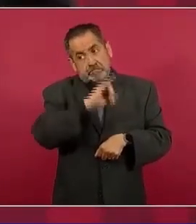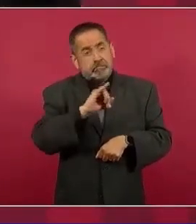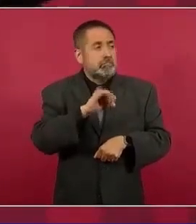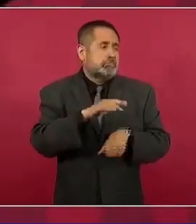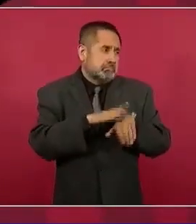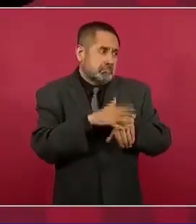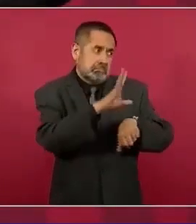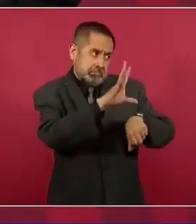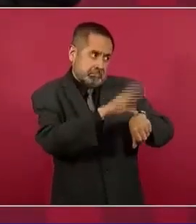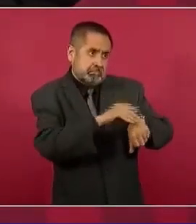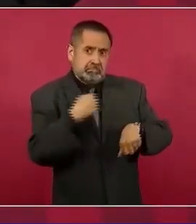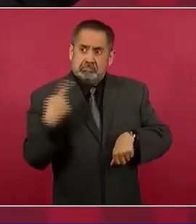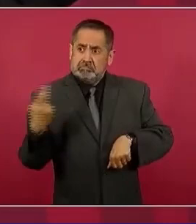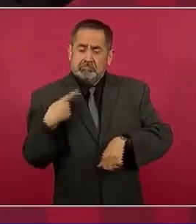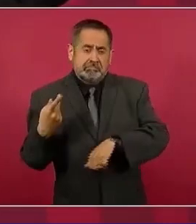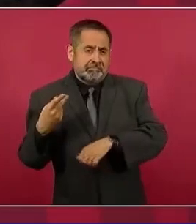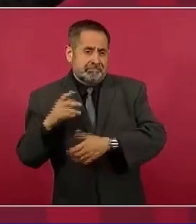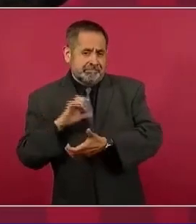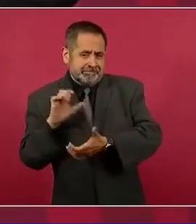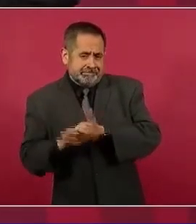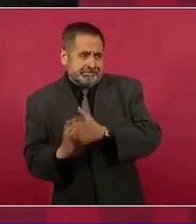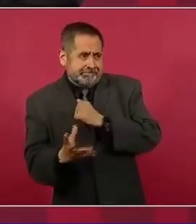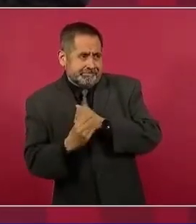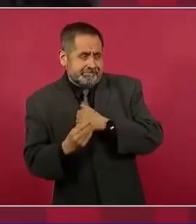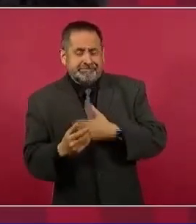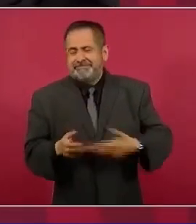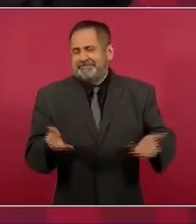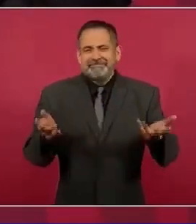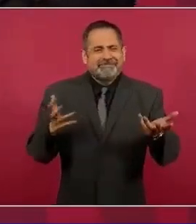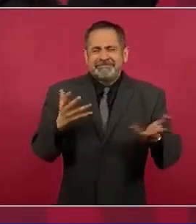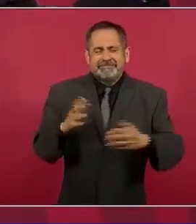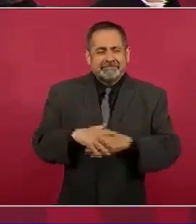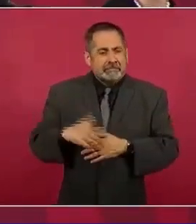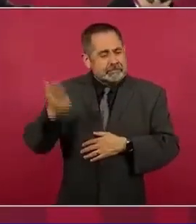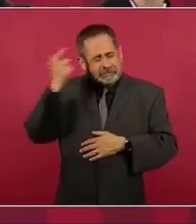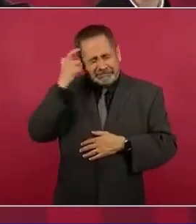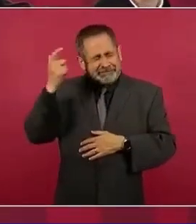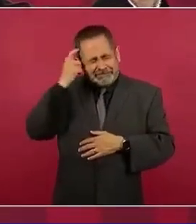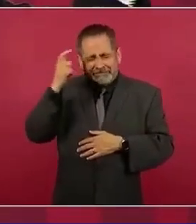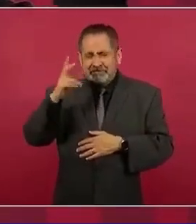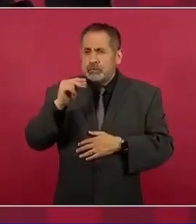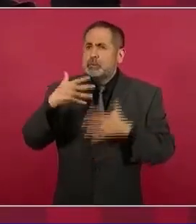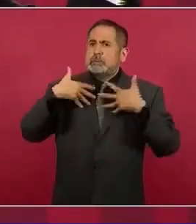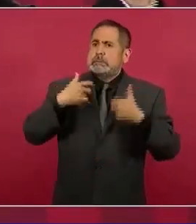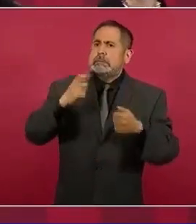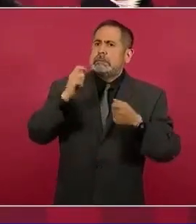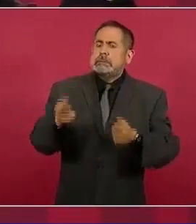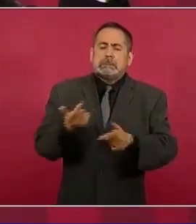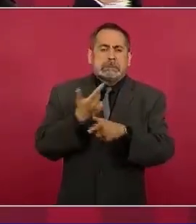Tuvo que pasar un tiempo para que la gente empezara